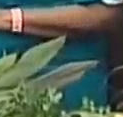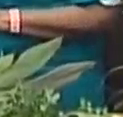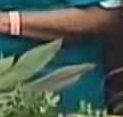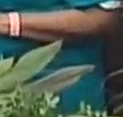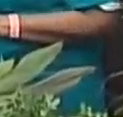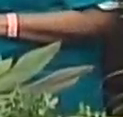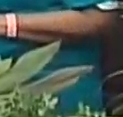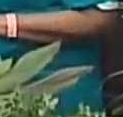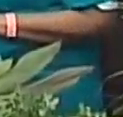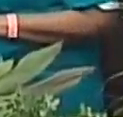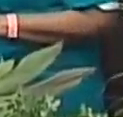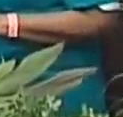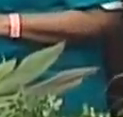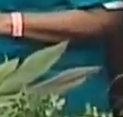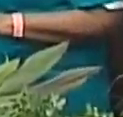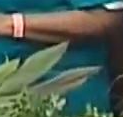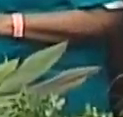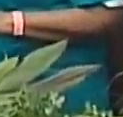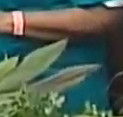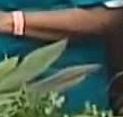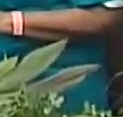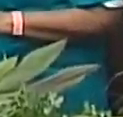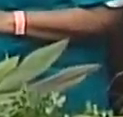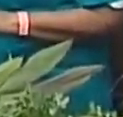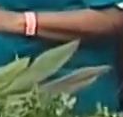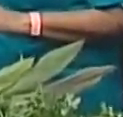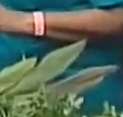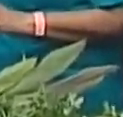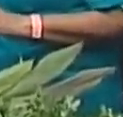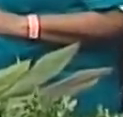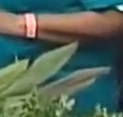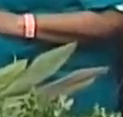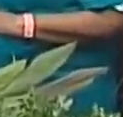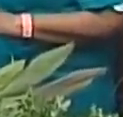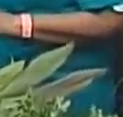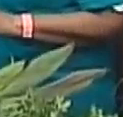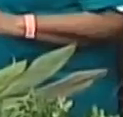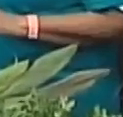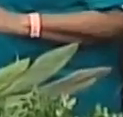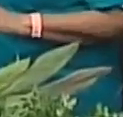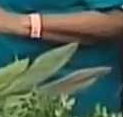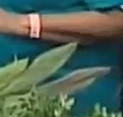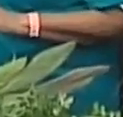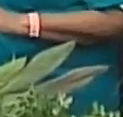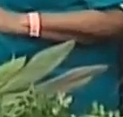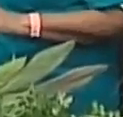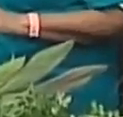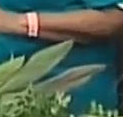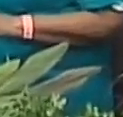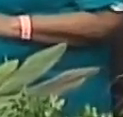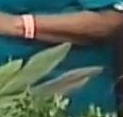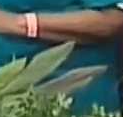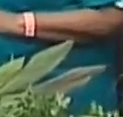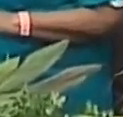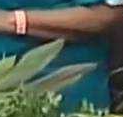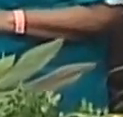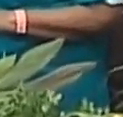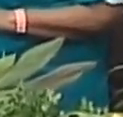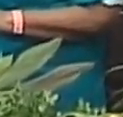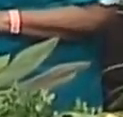para las fiestas, lo que es la comida decembrina. Y esta comuna está conformada por 256